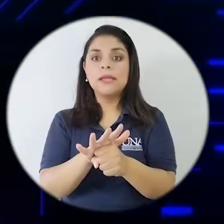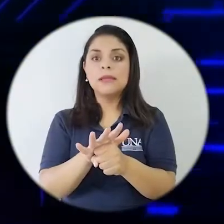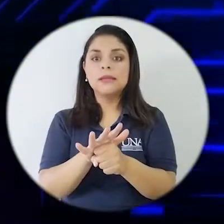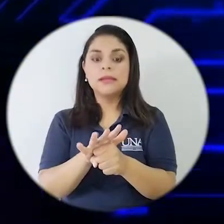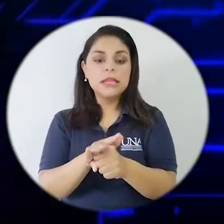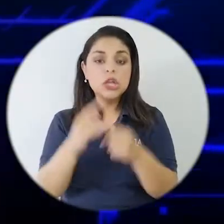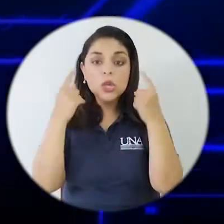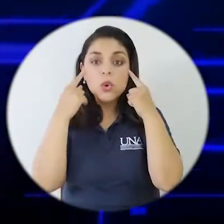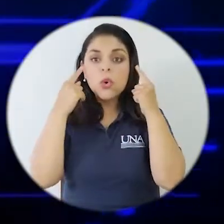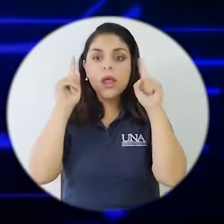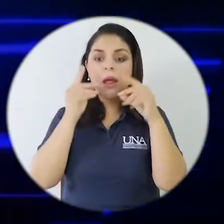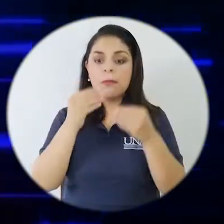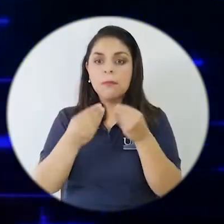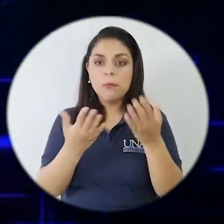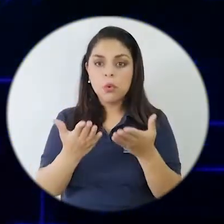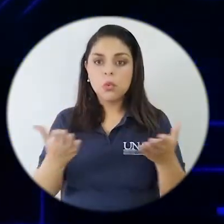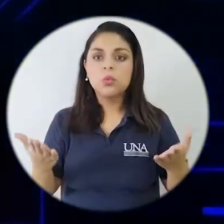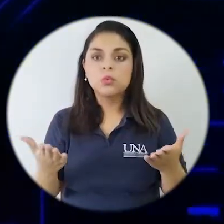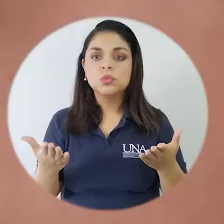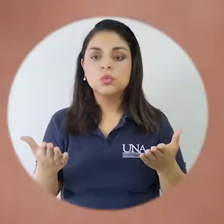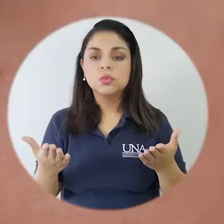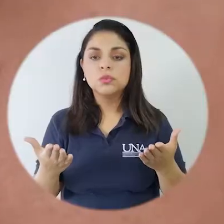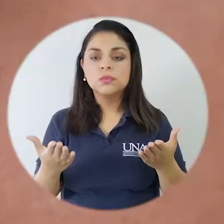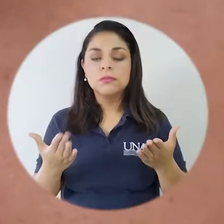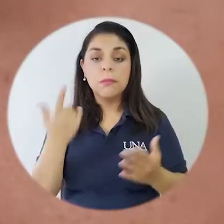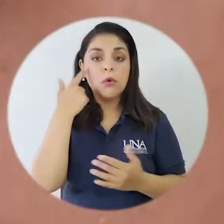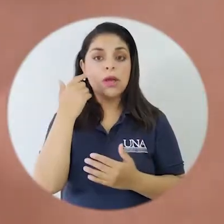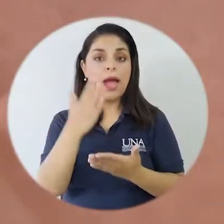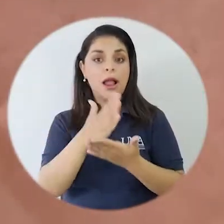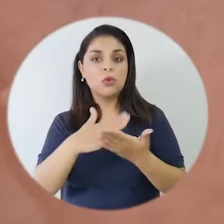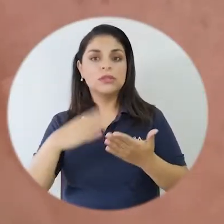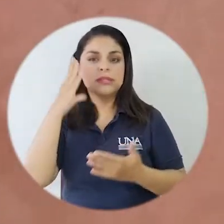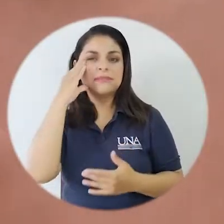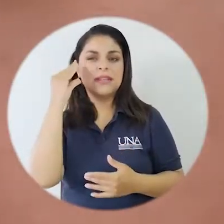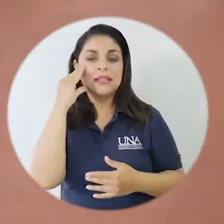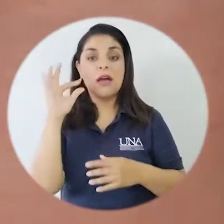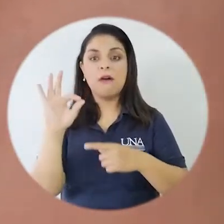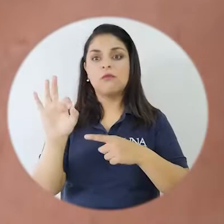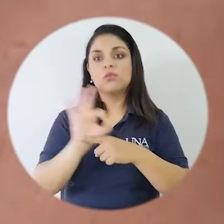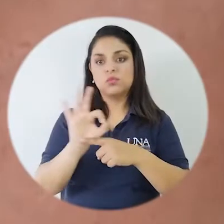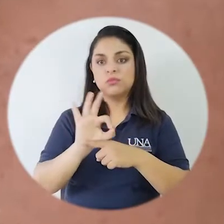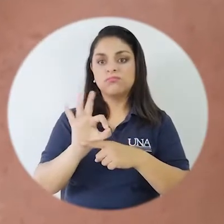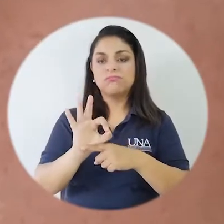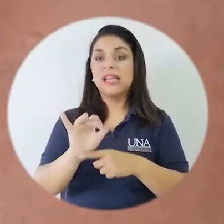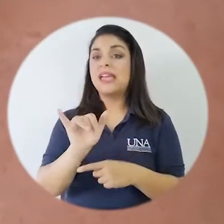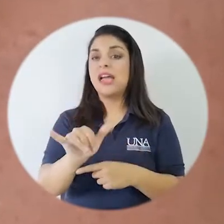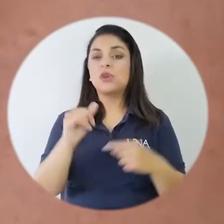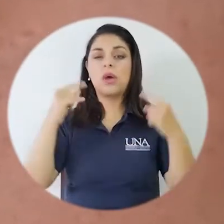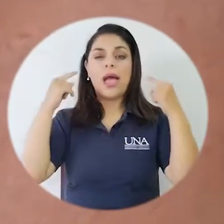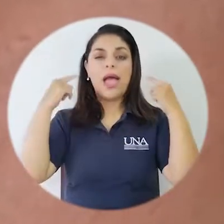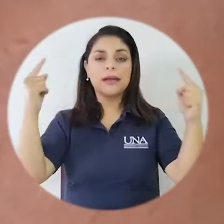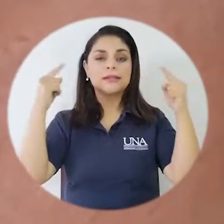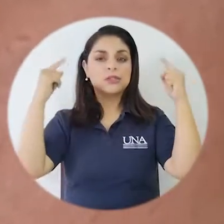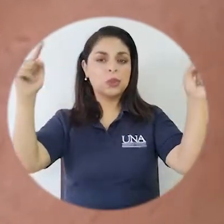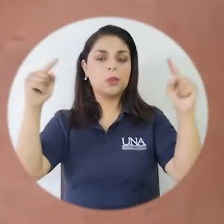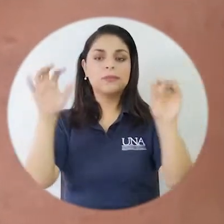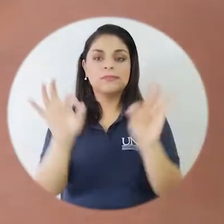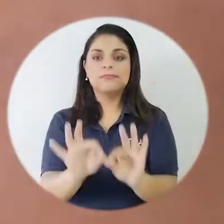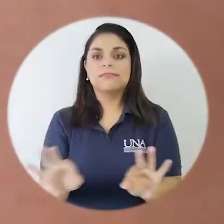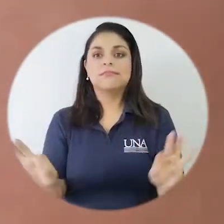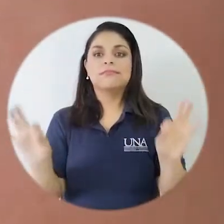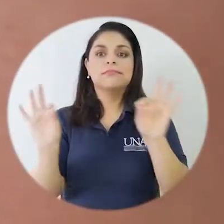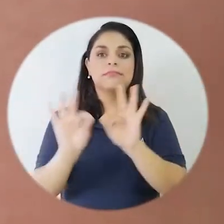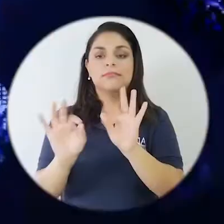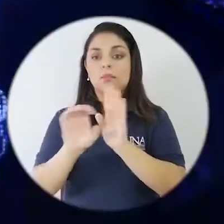donde sí algunas otras experiencias están funcionando y sobre todo han tenido un nivel de éxito importante en,